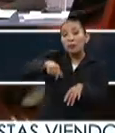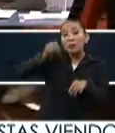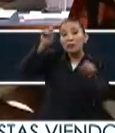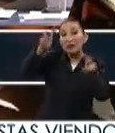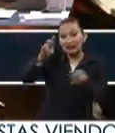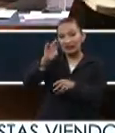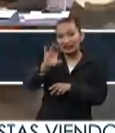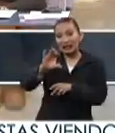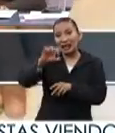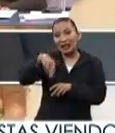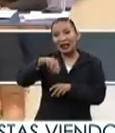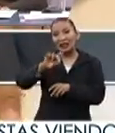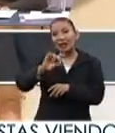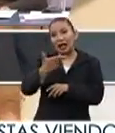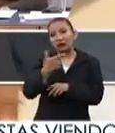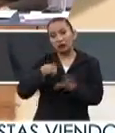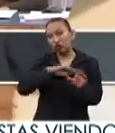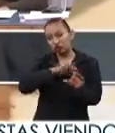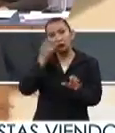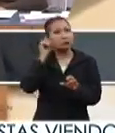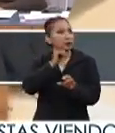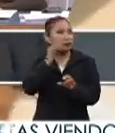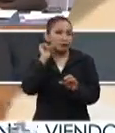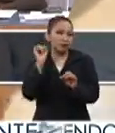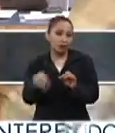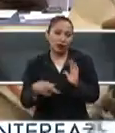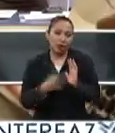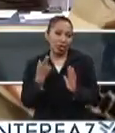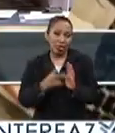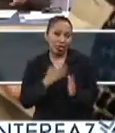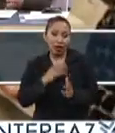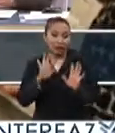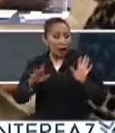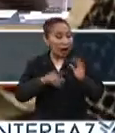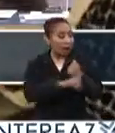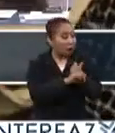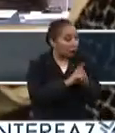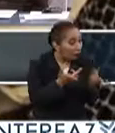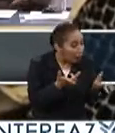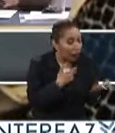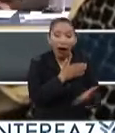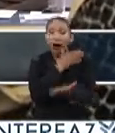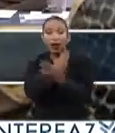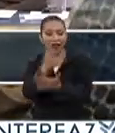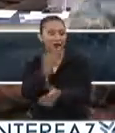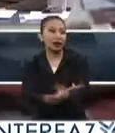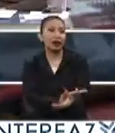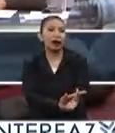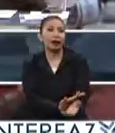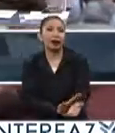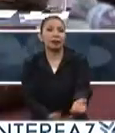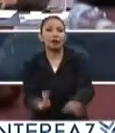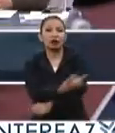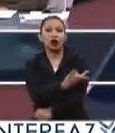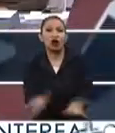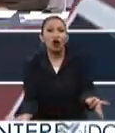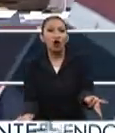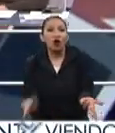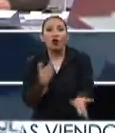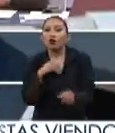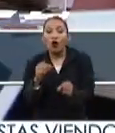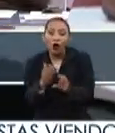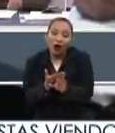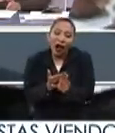sentido con la CNDH? Porque uno siempre recurre, como bien lo decías, cuando ya hubo una violación, cuando hay que solucionar